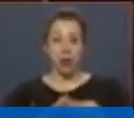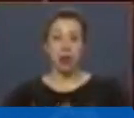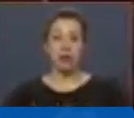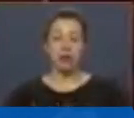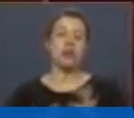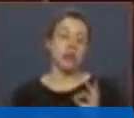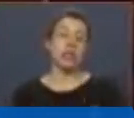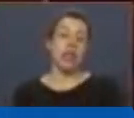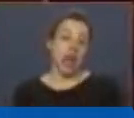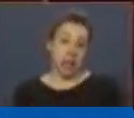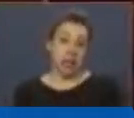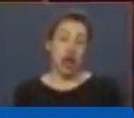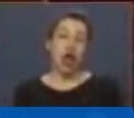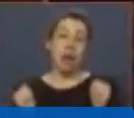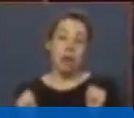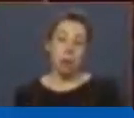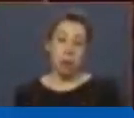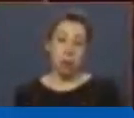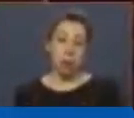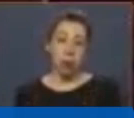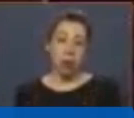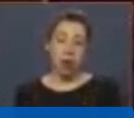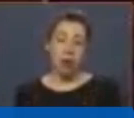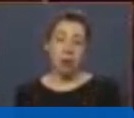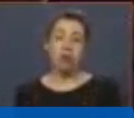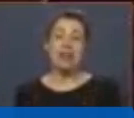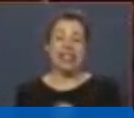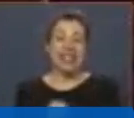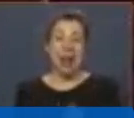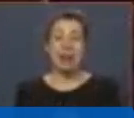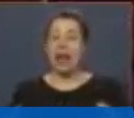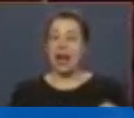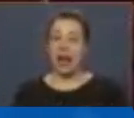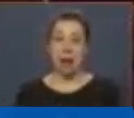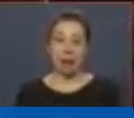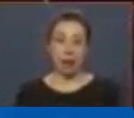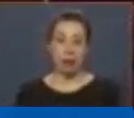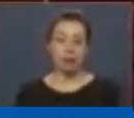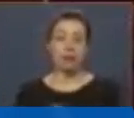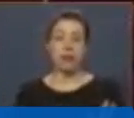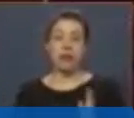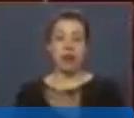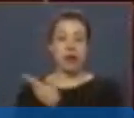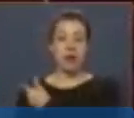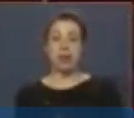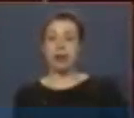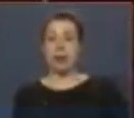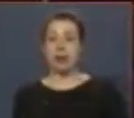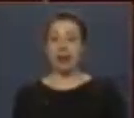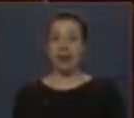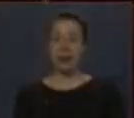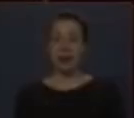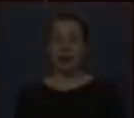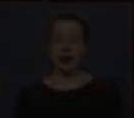menester que podamos darle la más expedita tramitación. He dicho, señor presidente, muchas gracias.